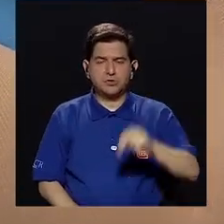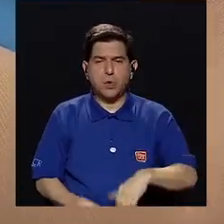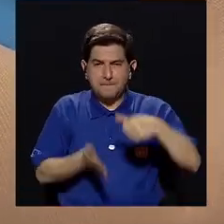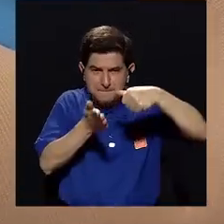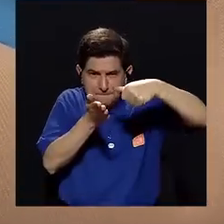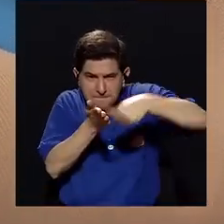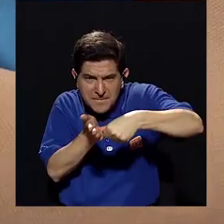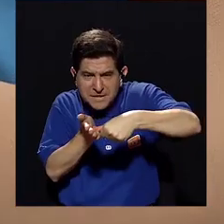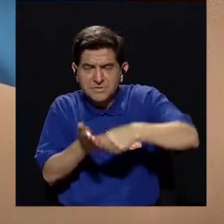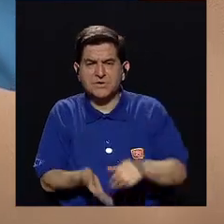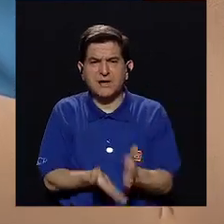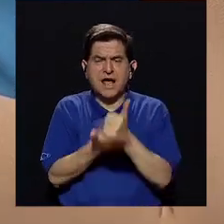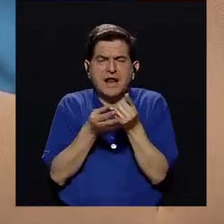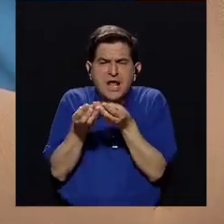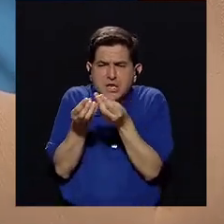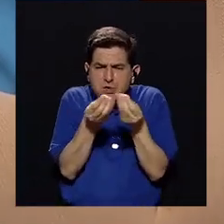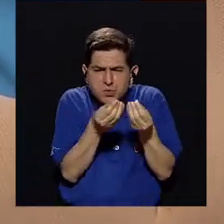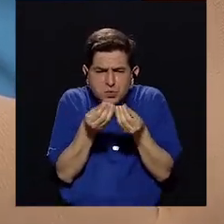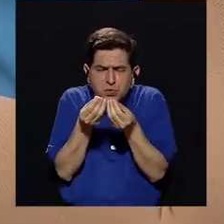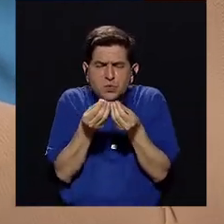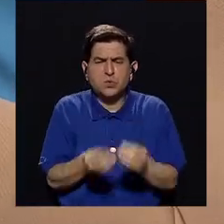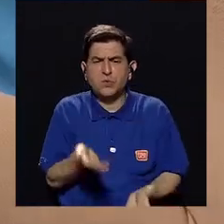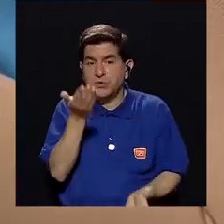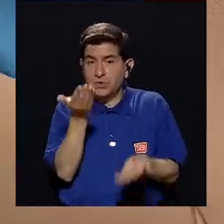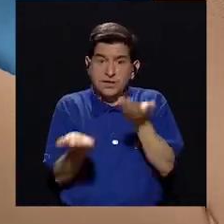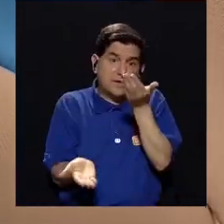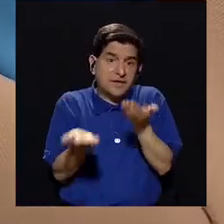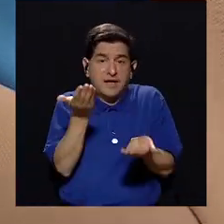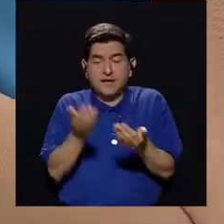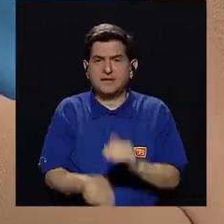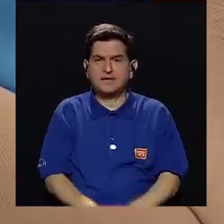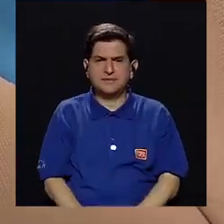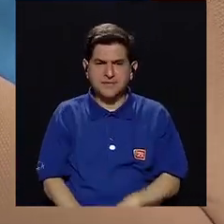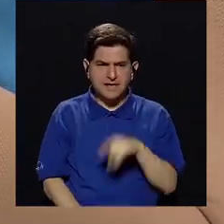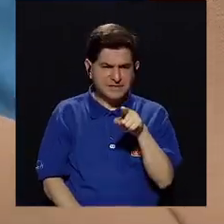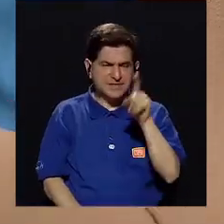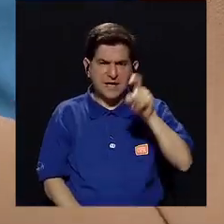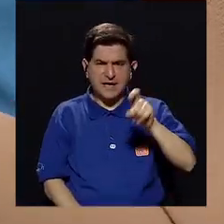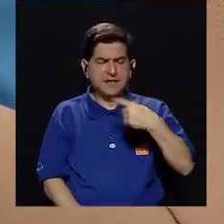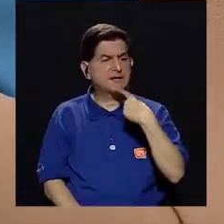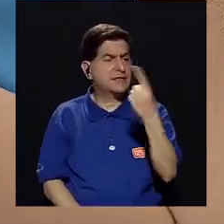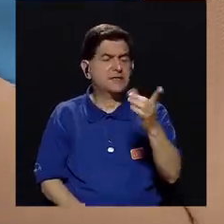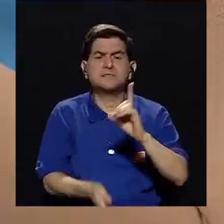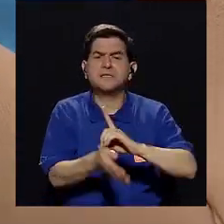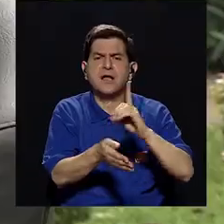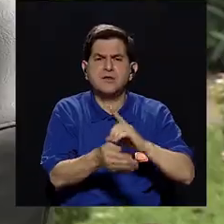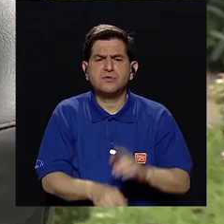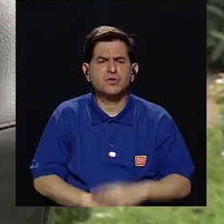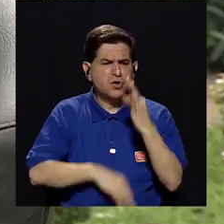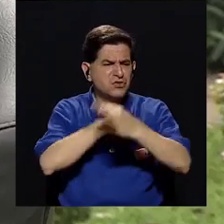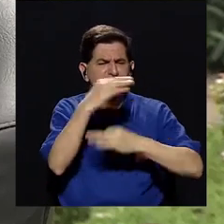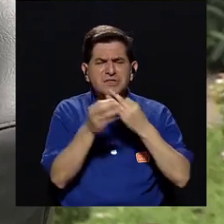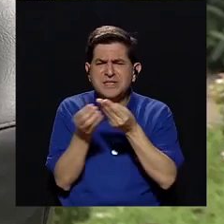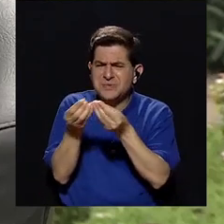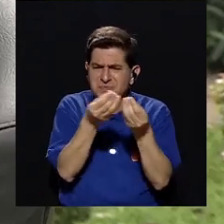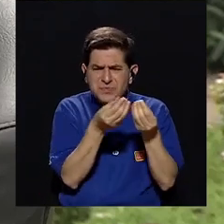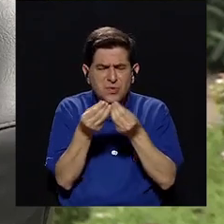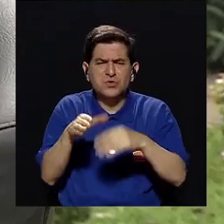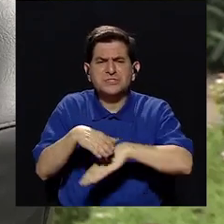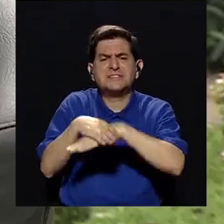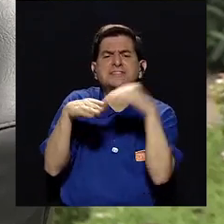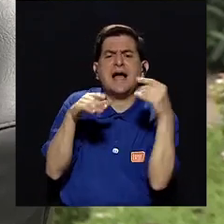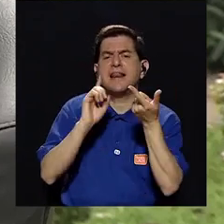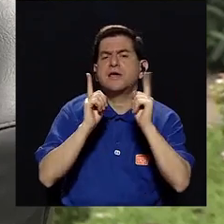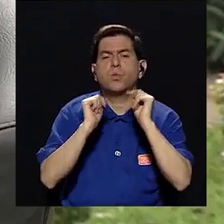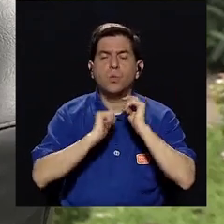sale algún líquido verdad que nos vaya tenemos que decirle al doctor qué tipo de líquido sale verdad